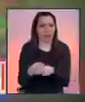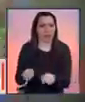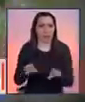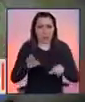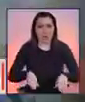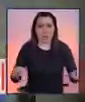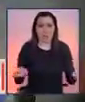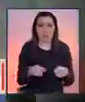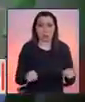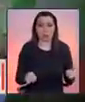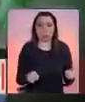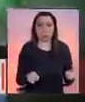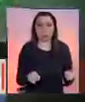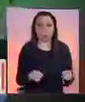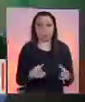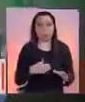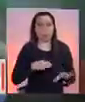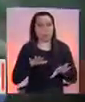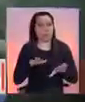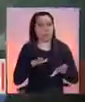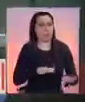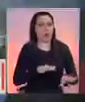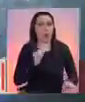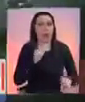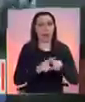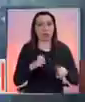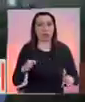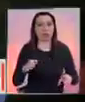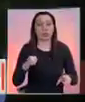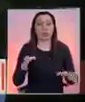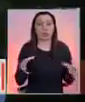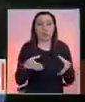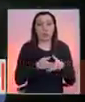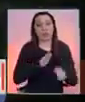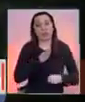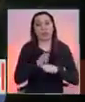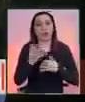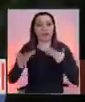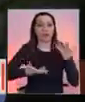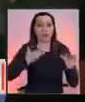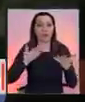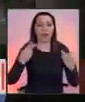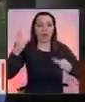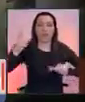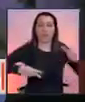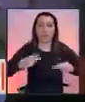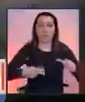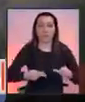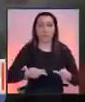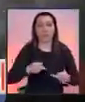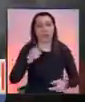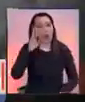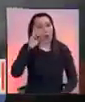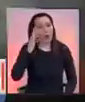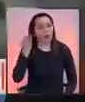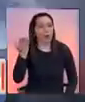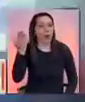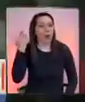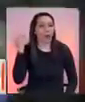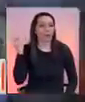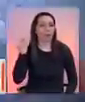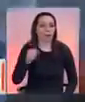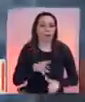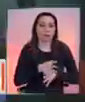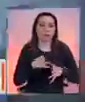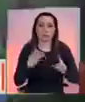canción. Era tanto el furor por el Che que dos grupos fueron al Festival de Viña del Mar. Fabricio recuerda que en ese entonces llegó una